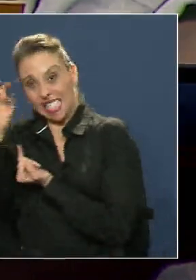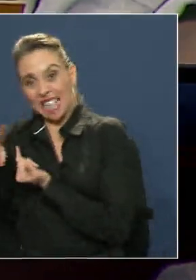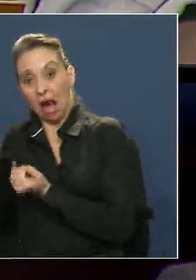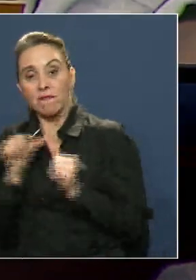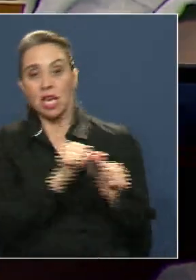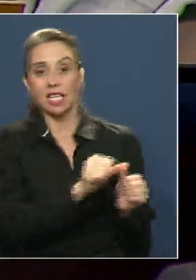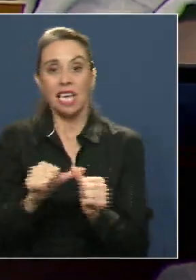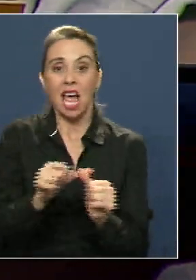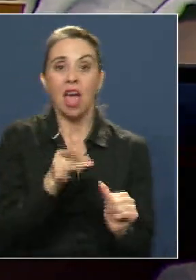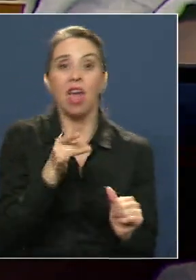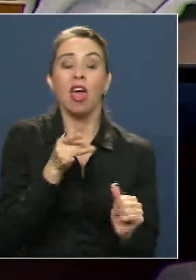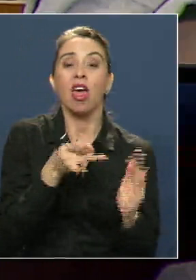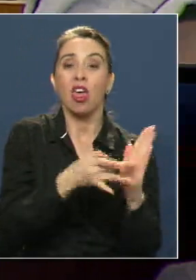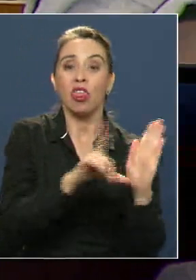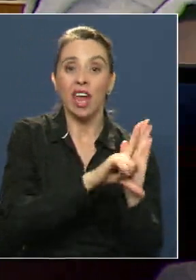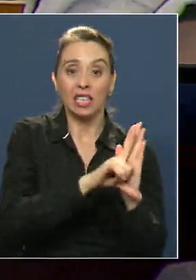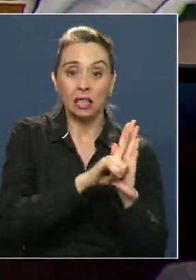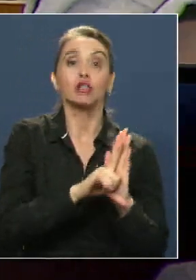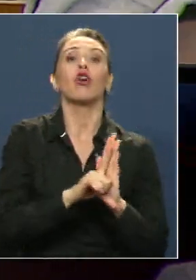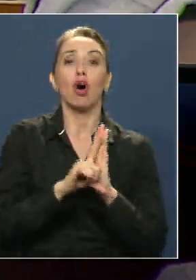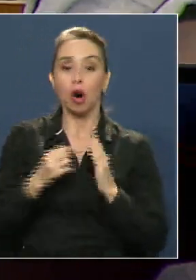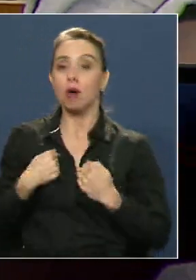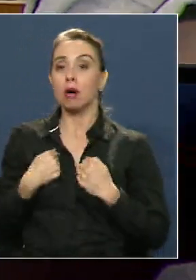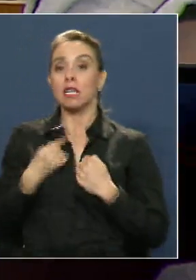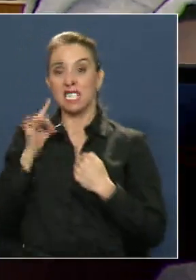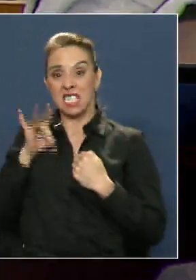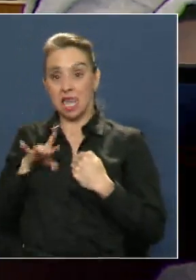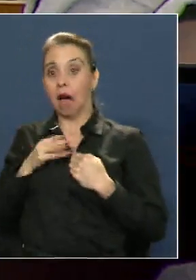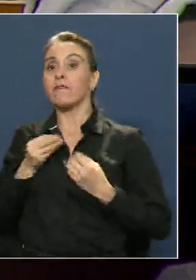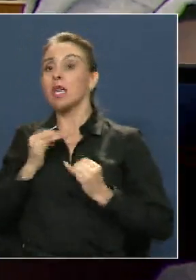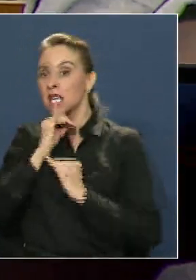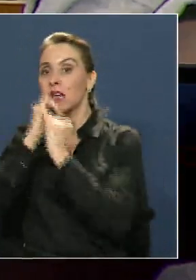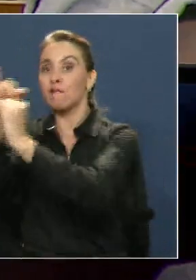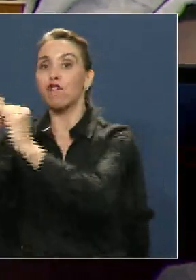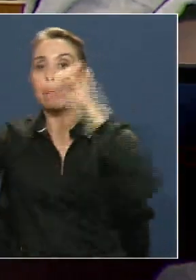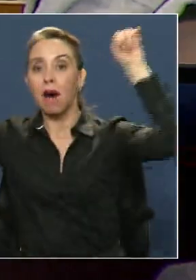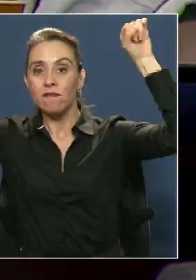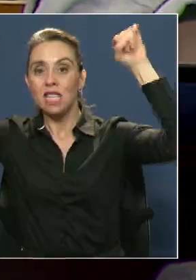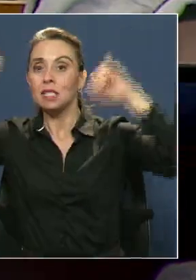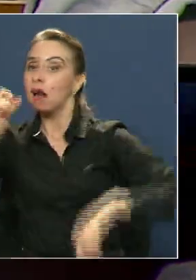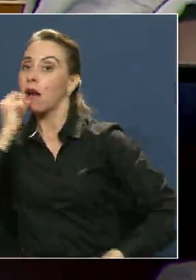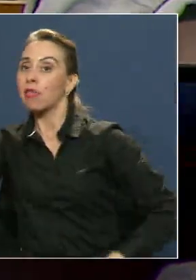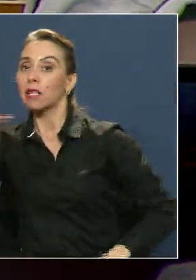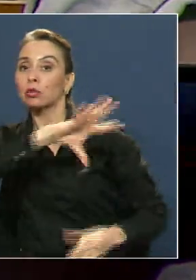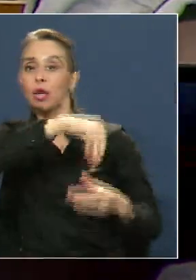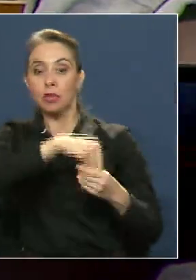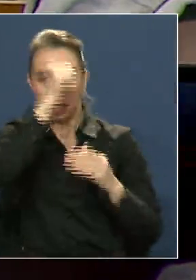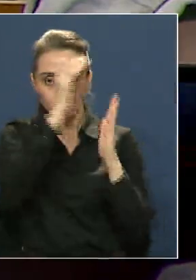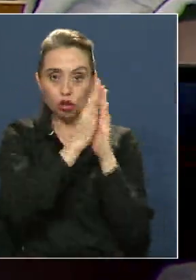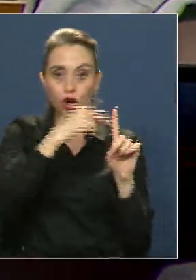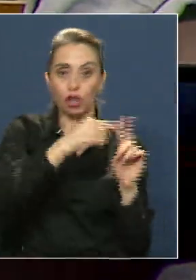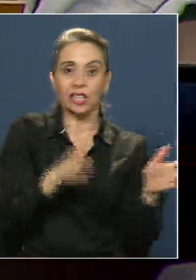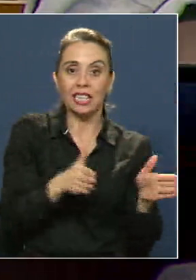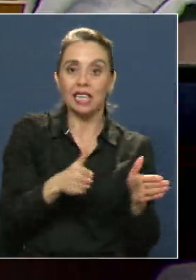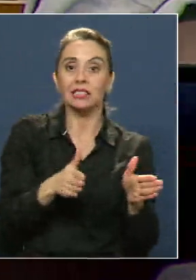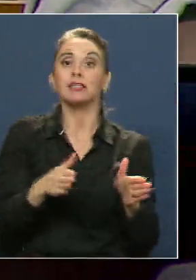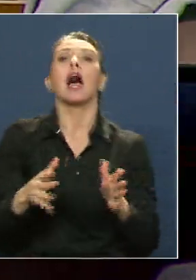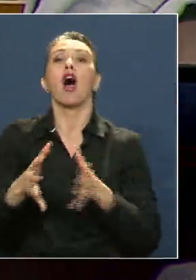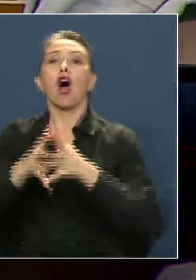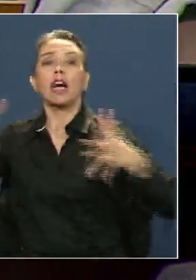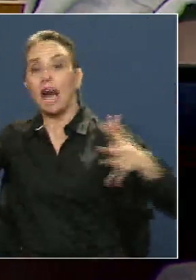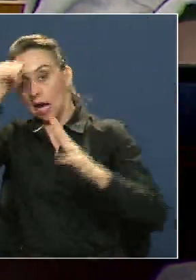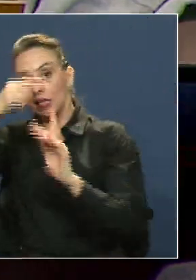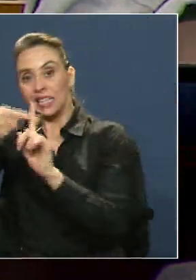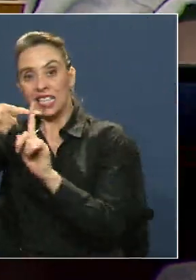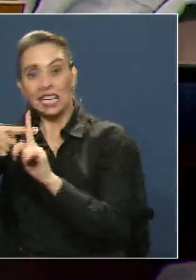delitos tengan que ir a entregar esa información a la fiscalía y denunciar los delitos que han ocurrido en la parroquia o en la catedral. Eso es básico, es un elemento